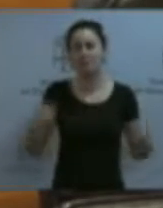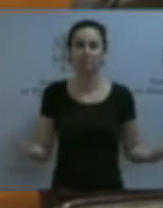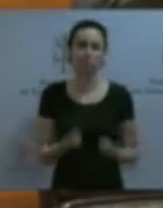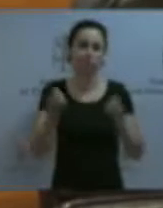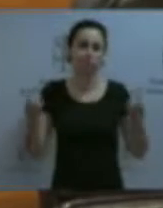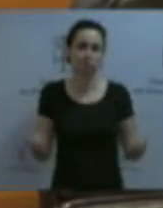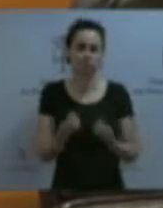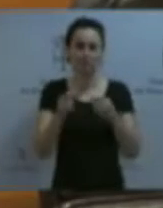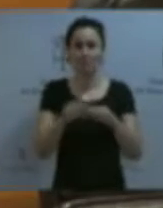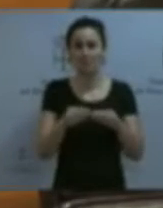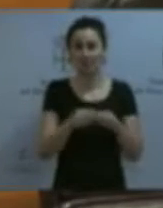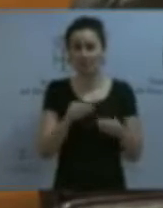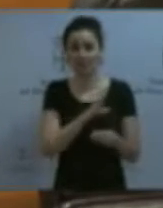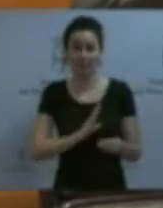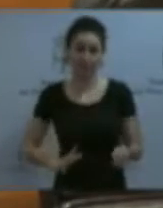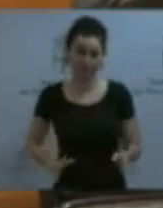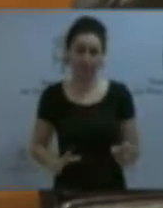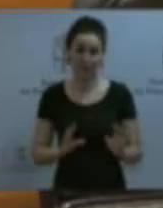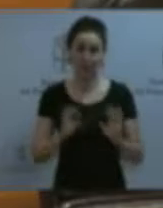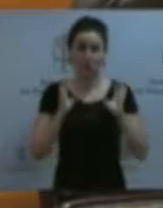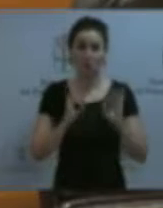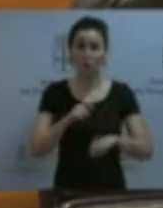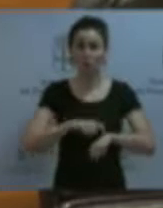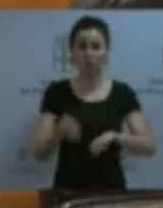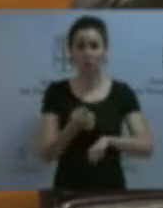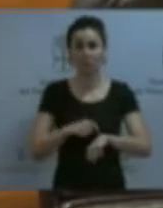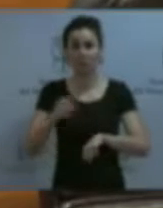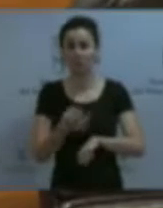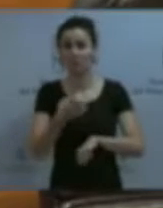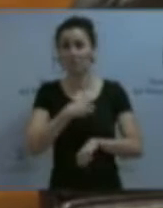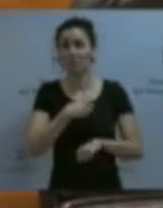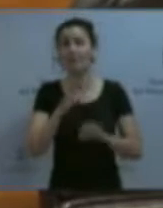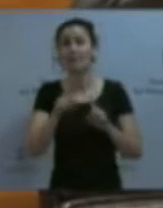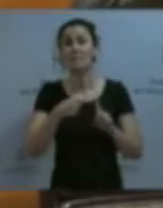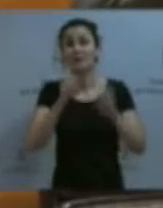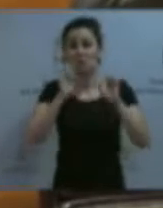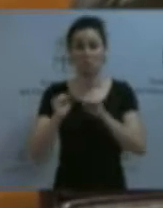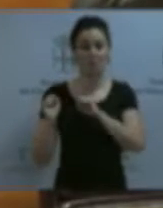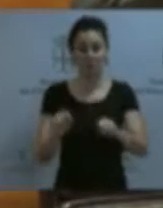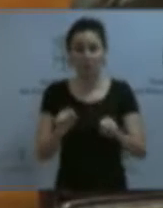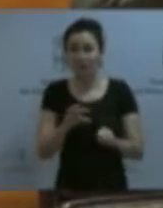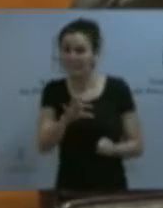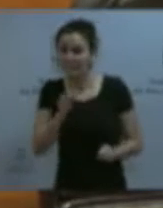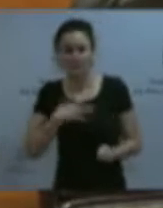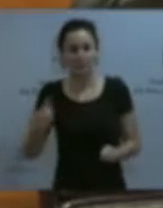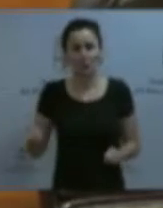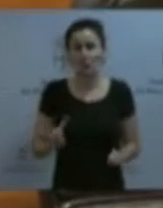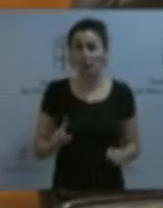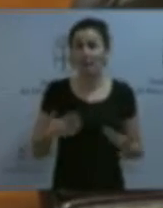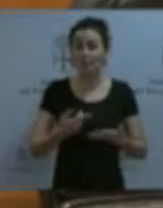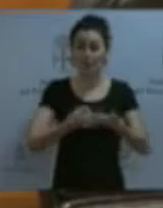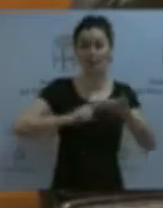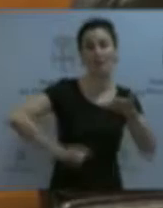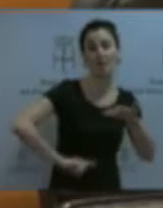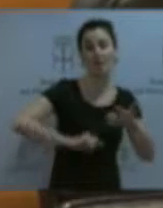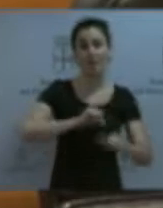de los pacientes transitoriamente no programables y de aquellos que rechazan centro alternativo. Por lo tanto, ni pasan al final de la